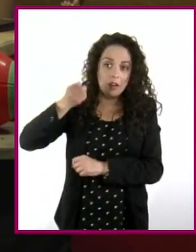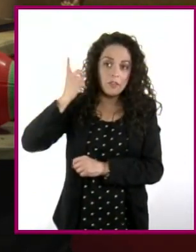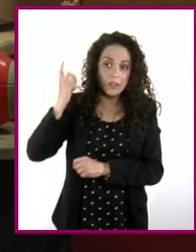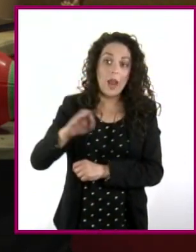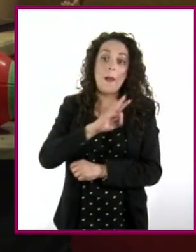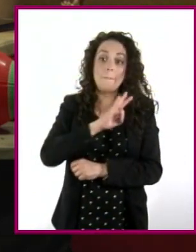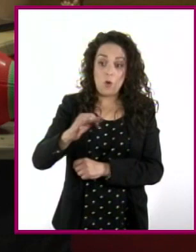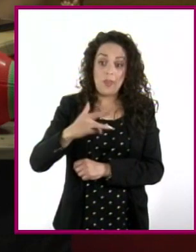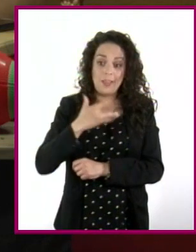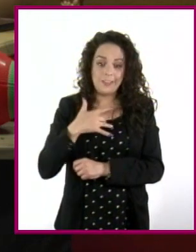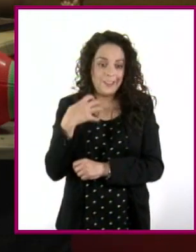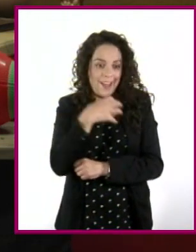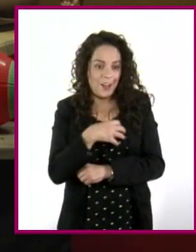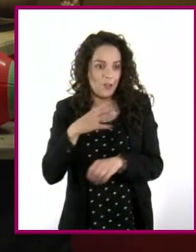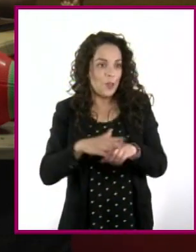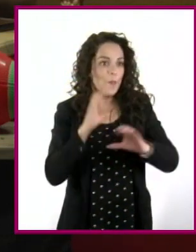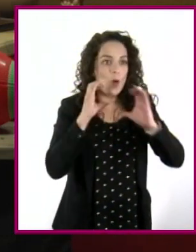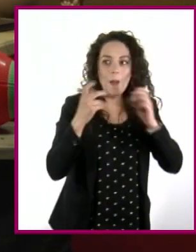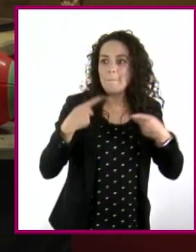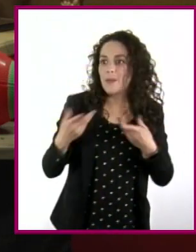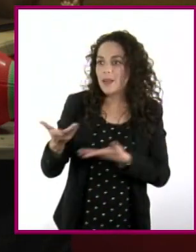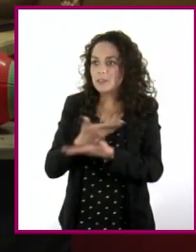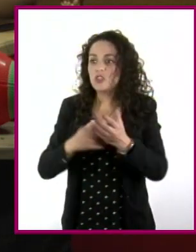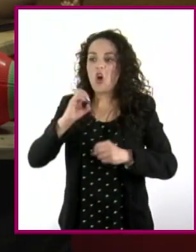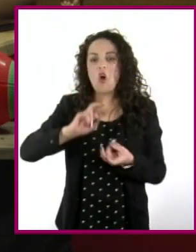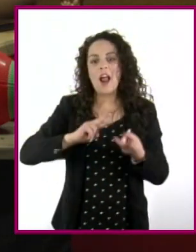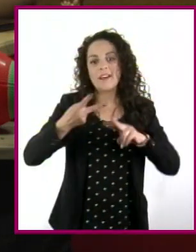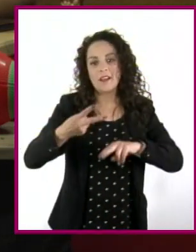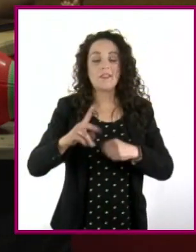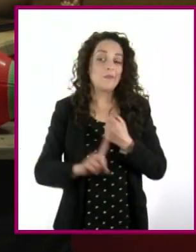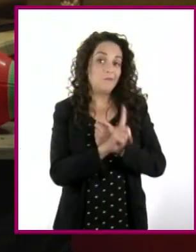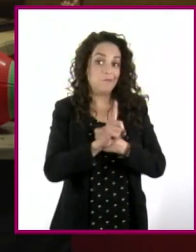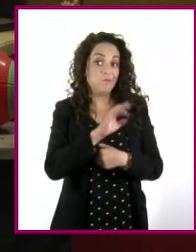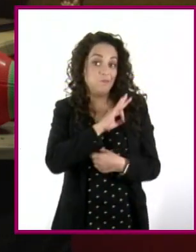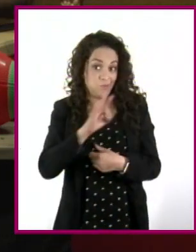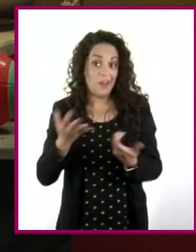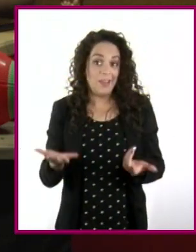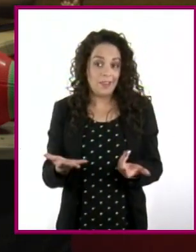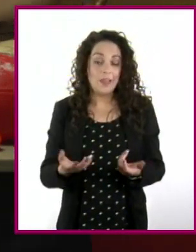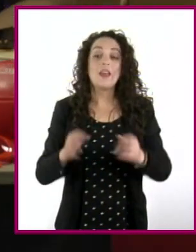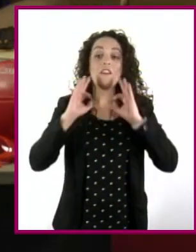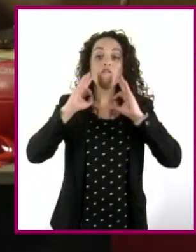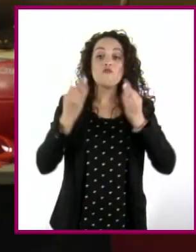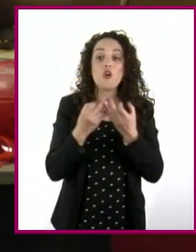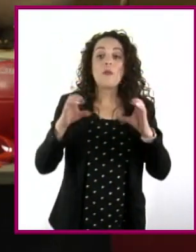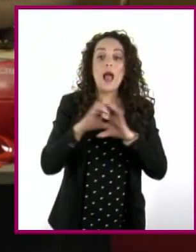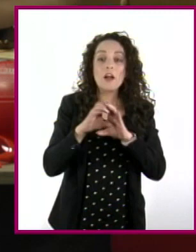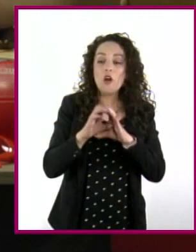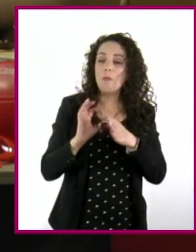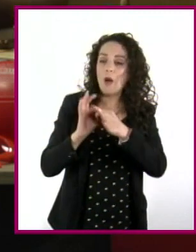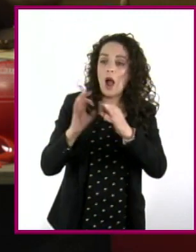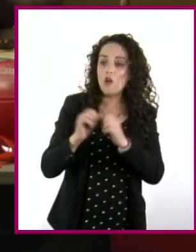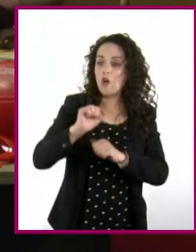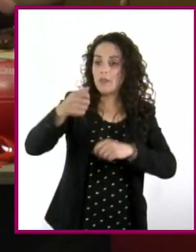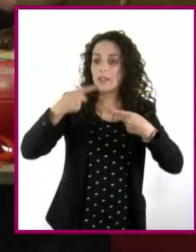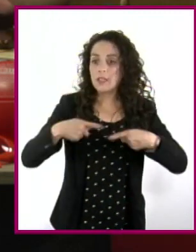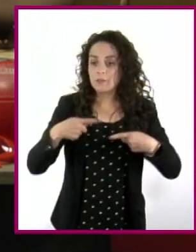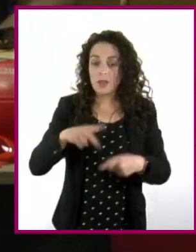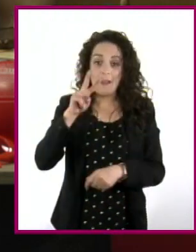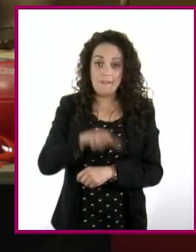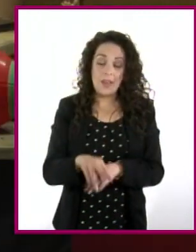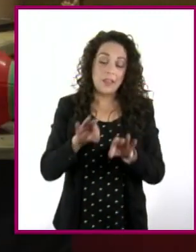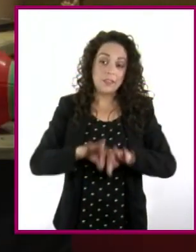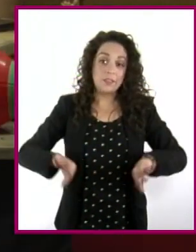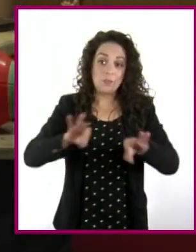de conflictos. Y la comunicación juega un papel fundamental en cómo nos relacionamos con los demás, ya que es necesaria para el intercambio de